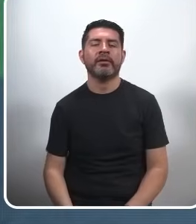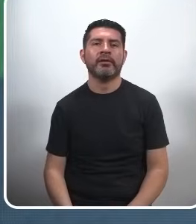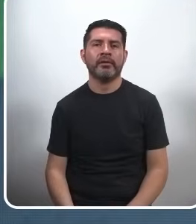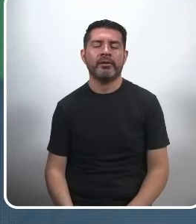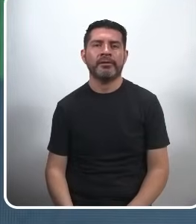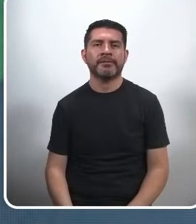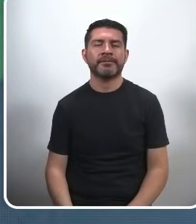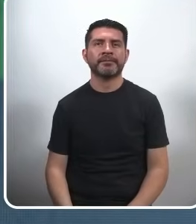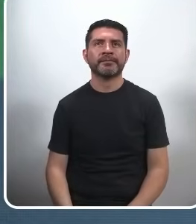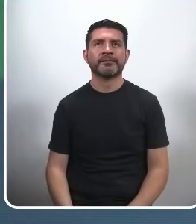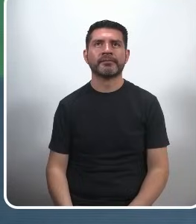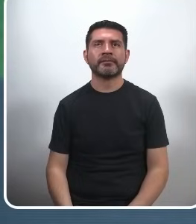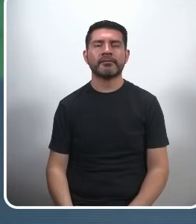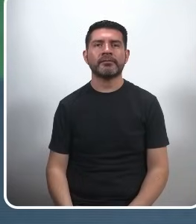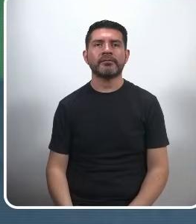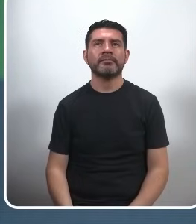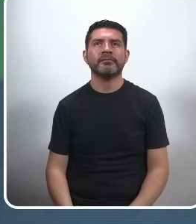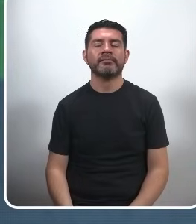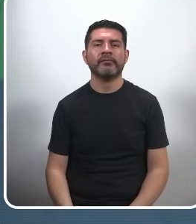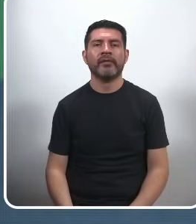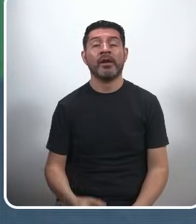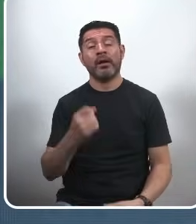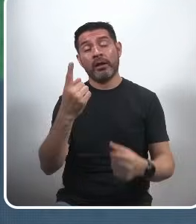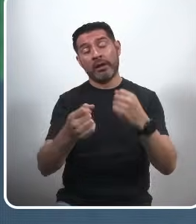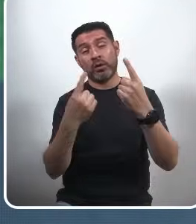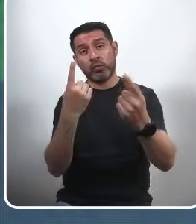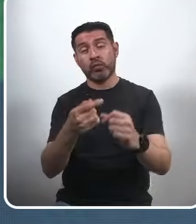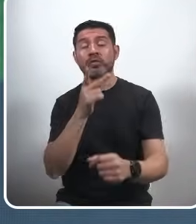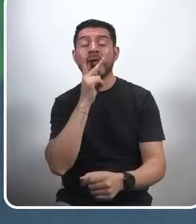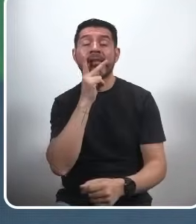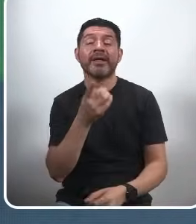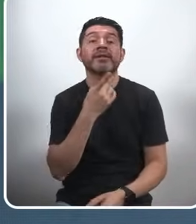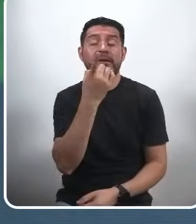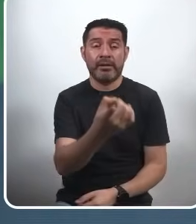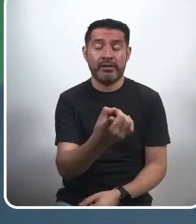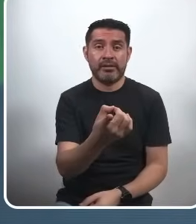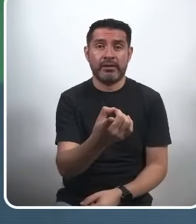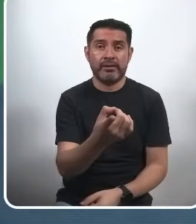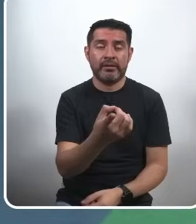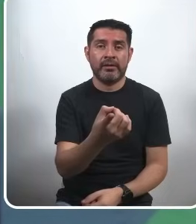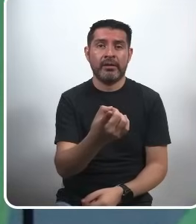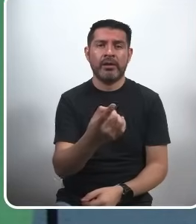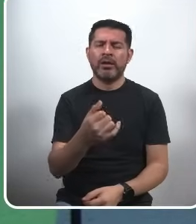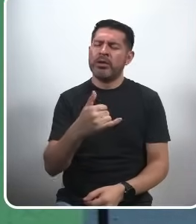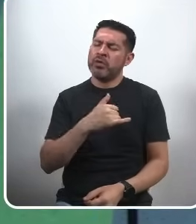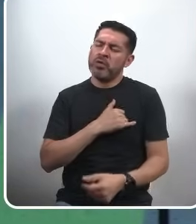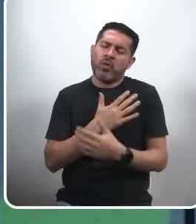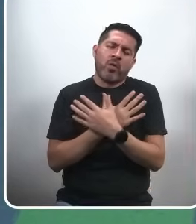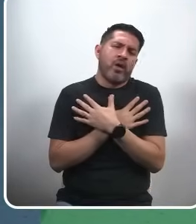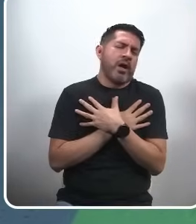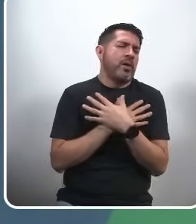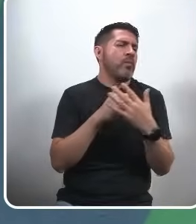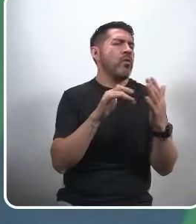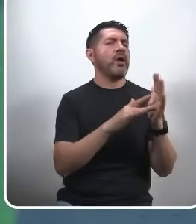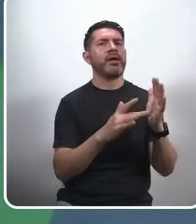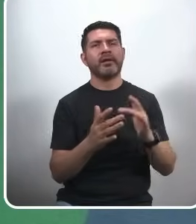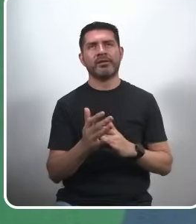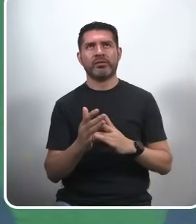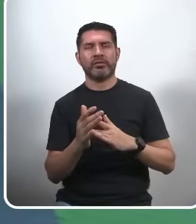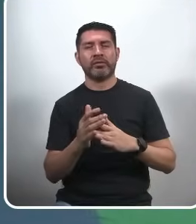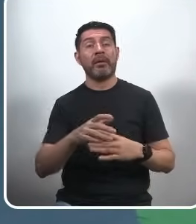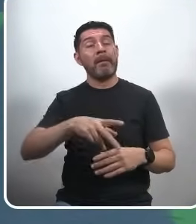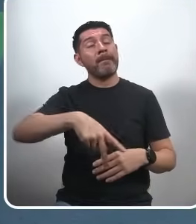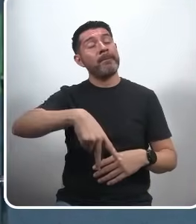pésima. No sé qué tanto creerte. Como Kelly tenía un amigo especial, uno de esos.